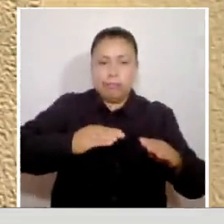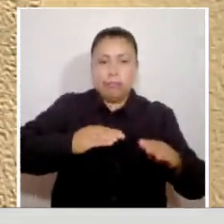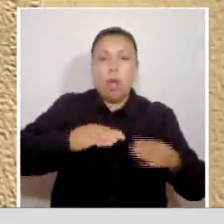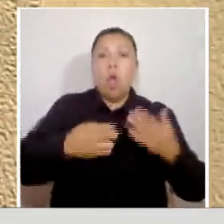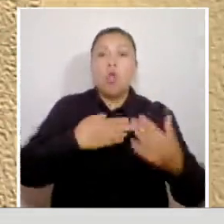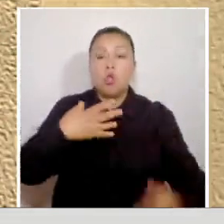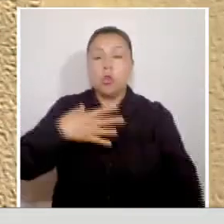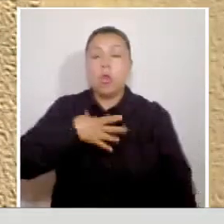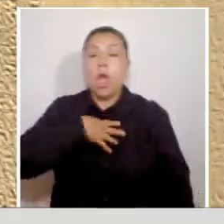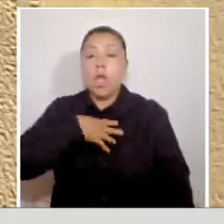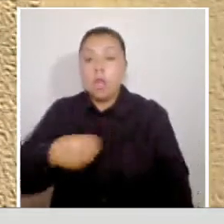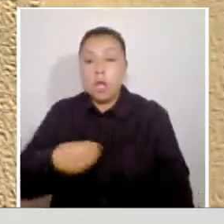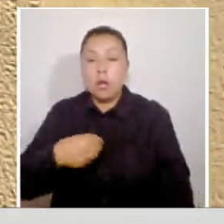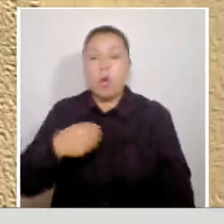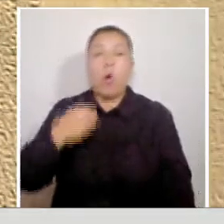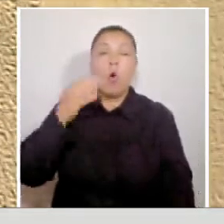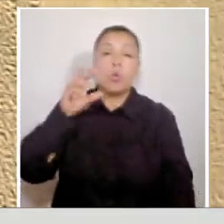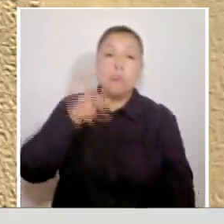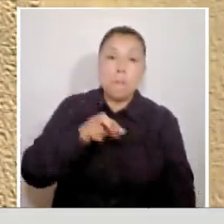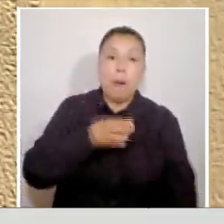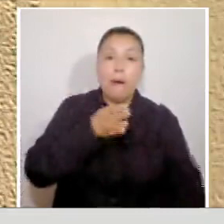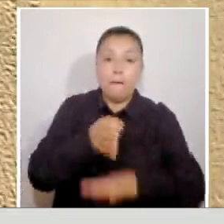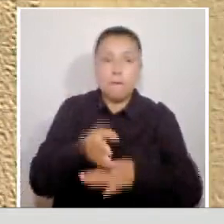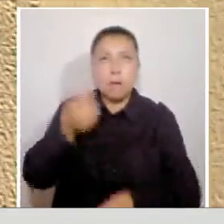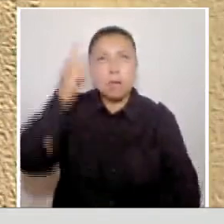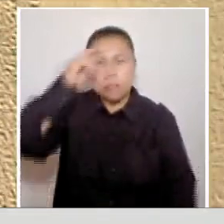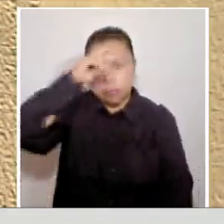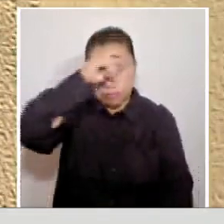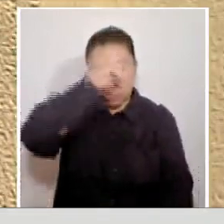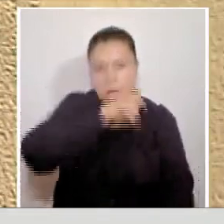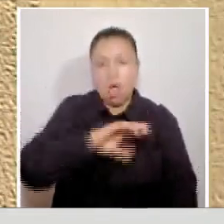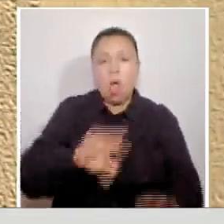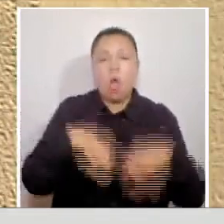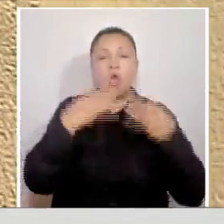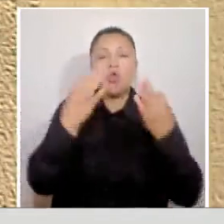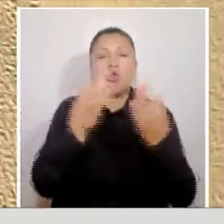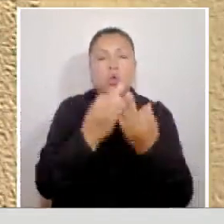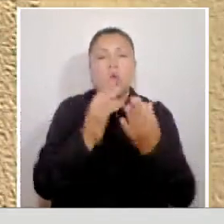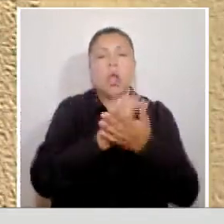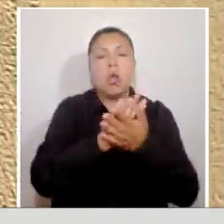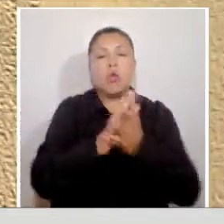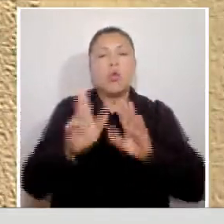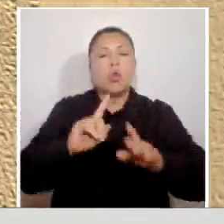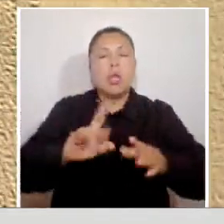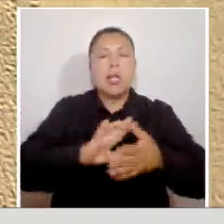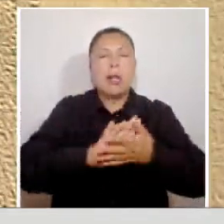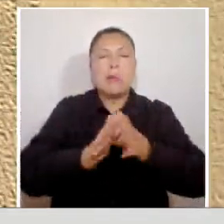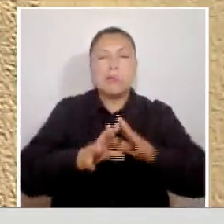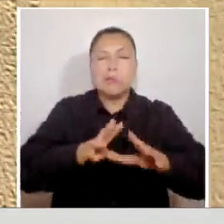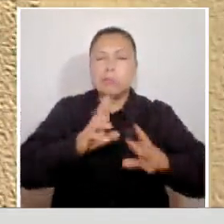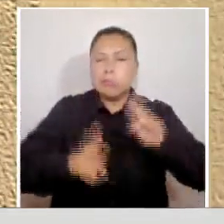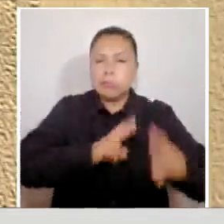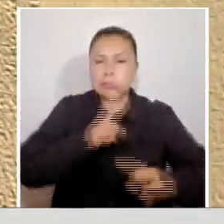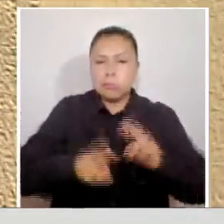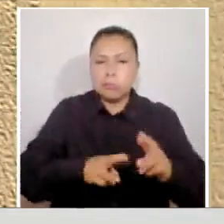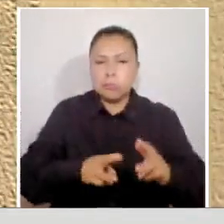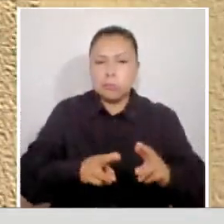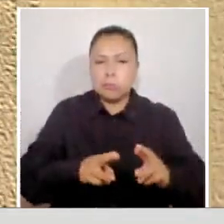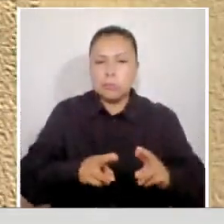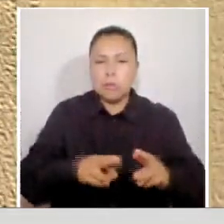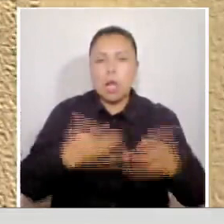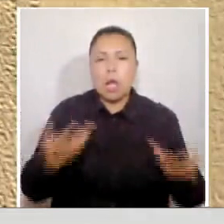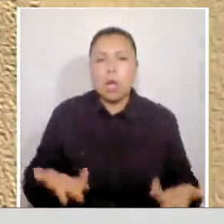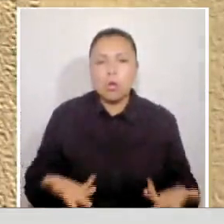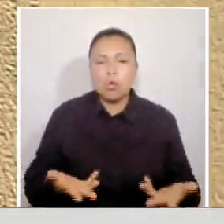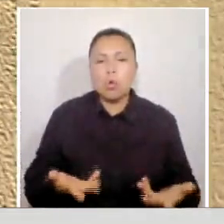asisten finalmente resulta complejo Que la totalidad de los implement no tenga ningún tipo de relación por tanto como